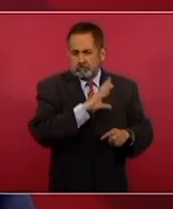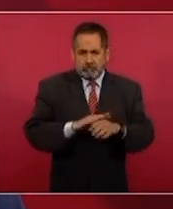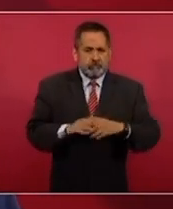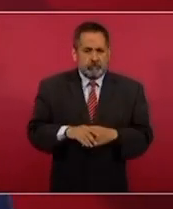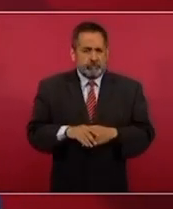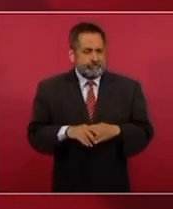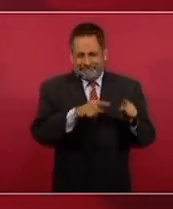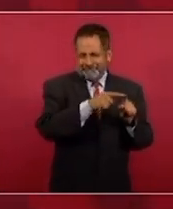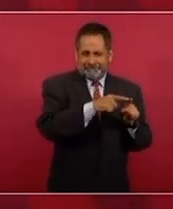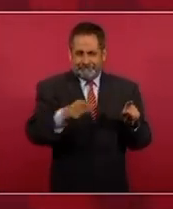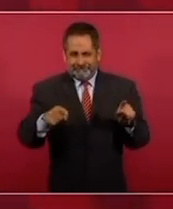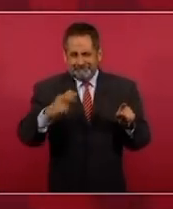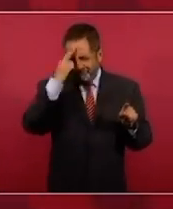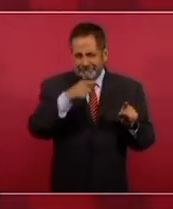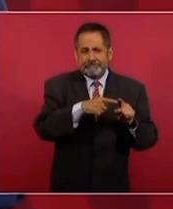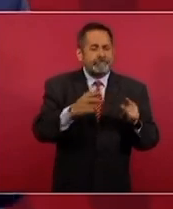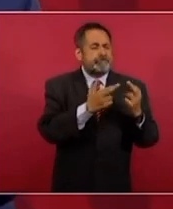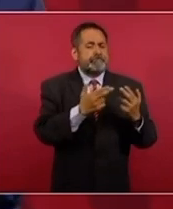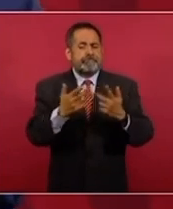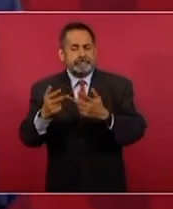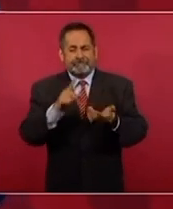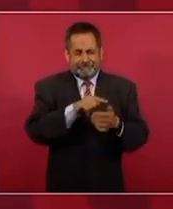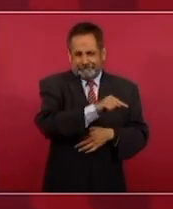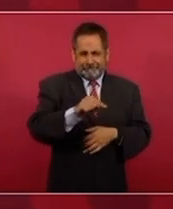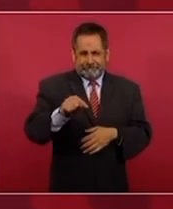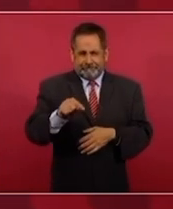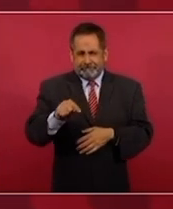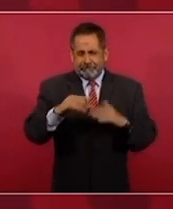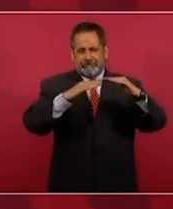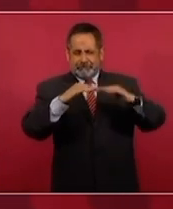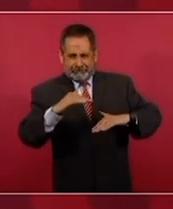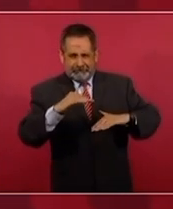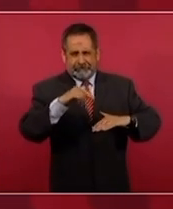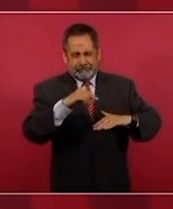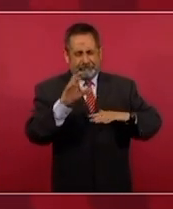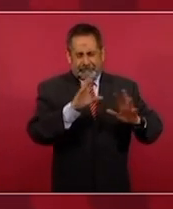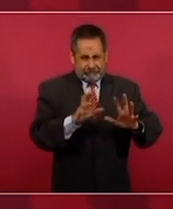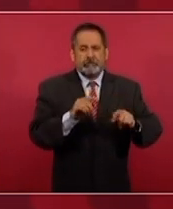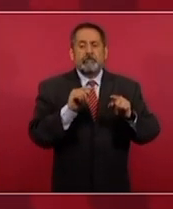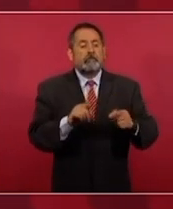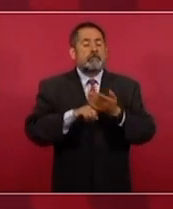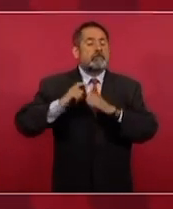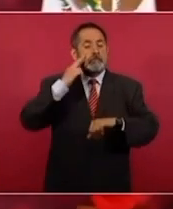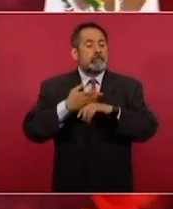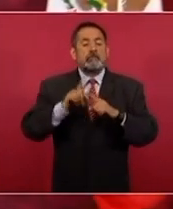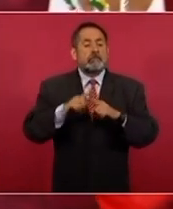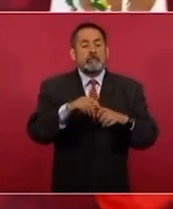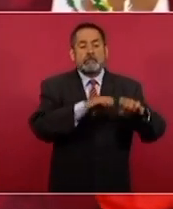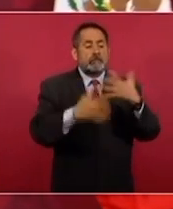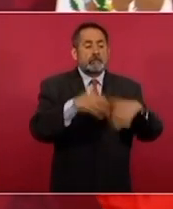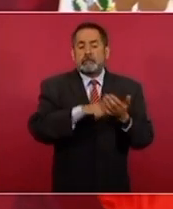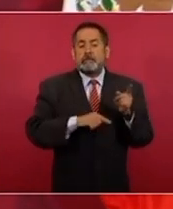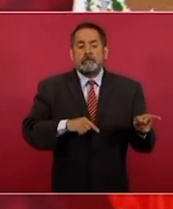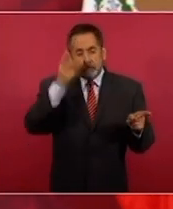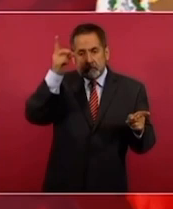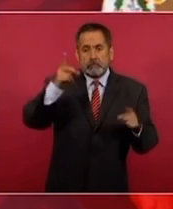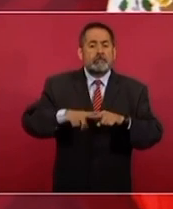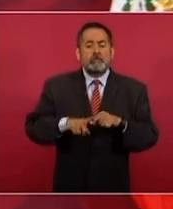el tramo que se afectó el tramo de la tragedia correspondía a una empresa de